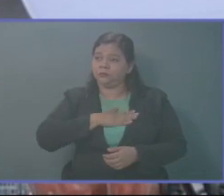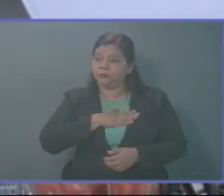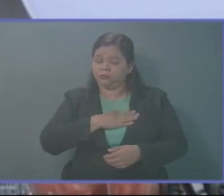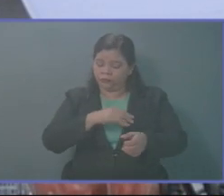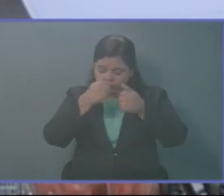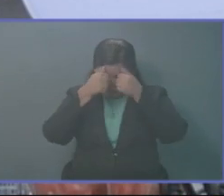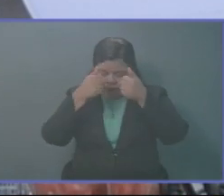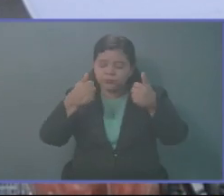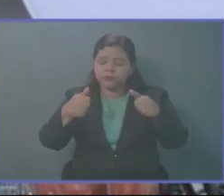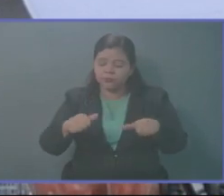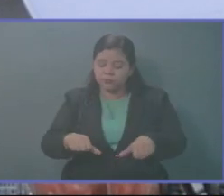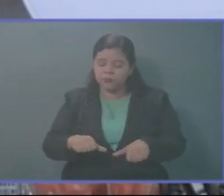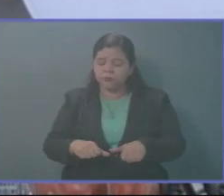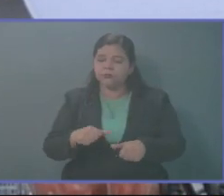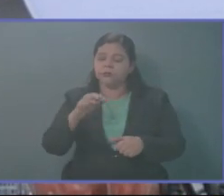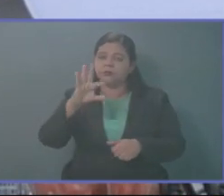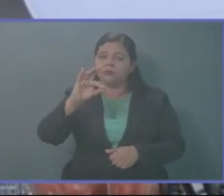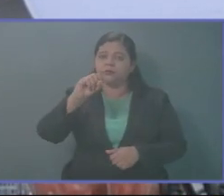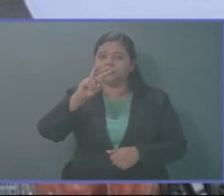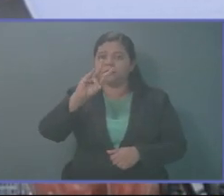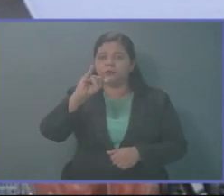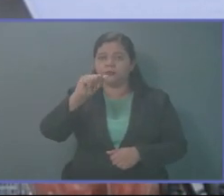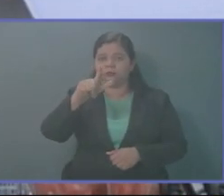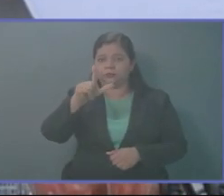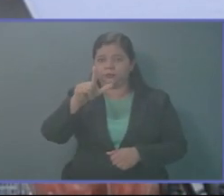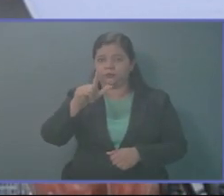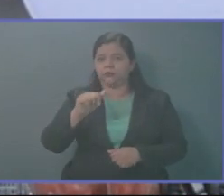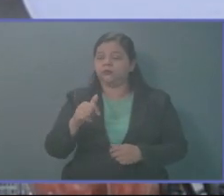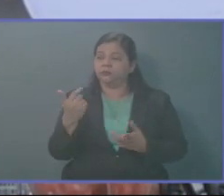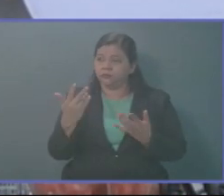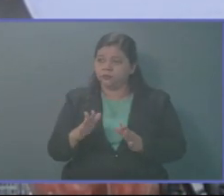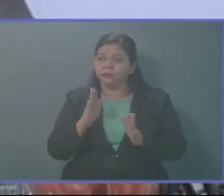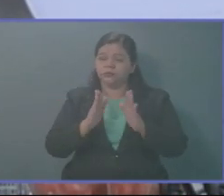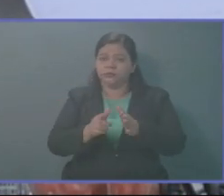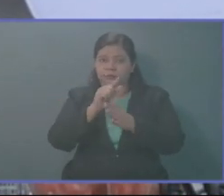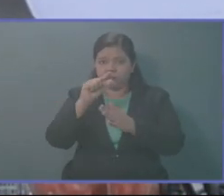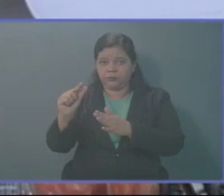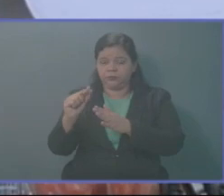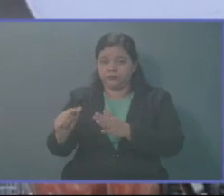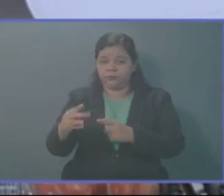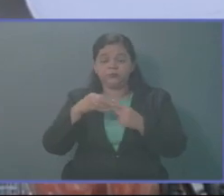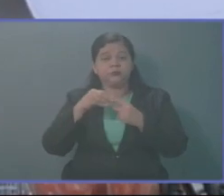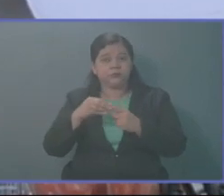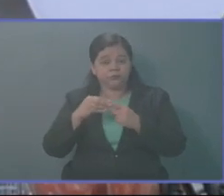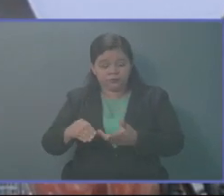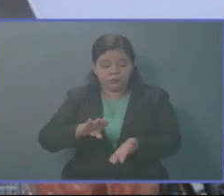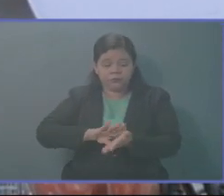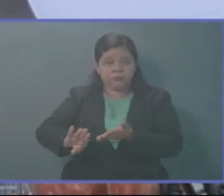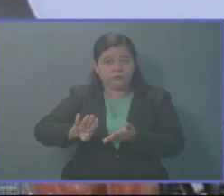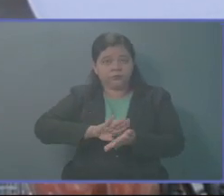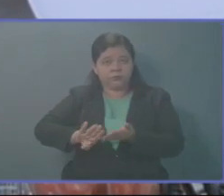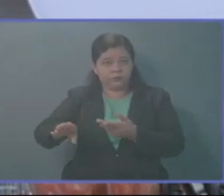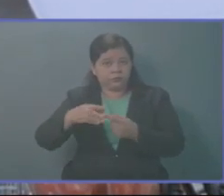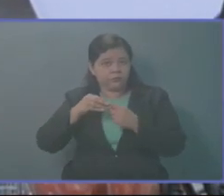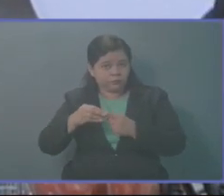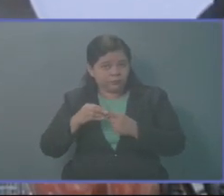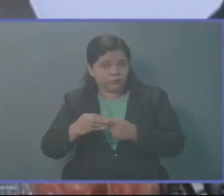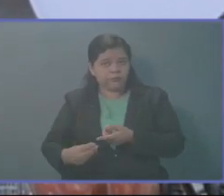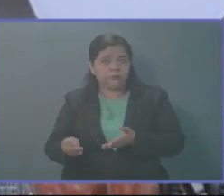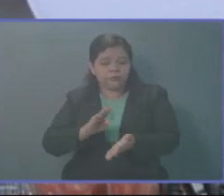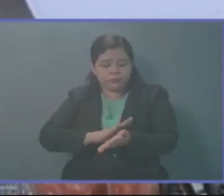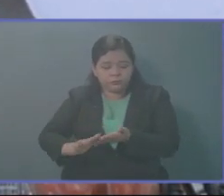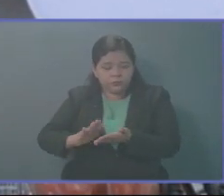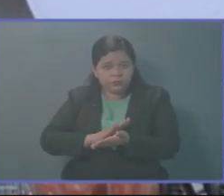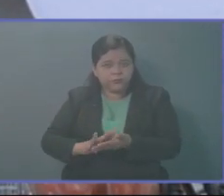que el Fondo de Conservación Vial es una contribución especial. Estamos hablando de una